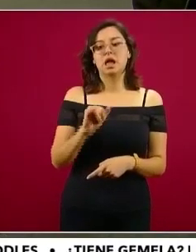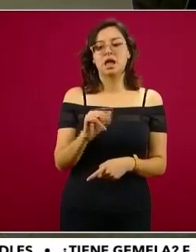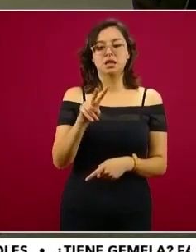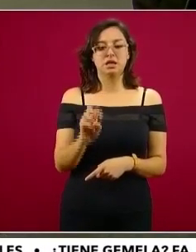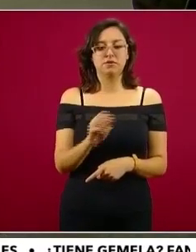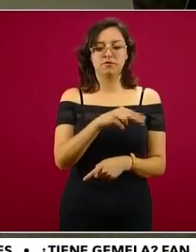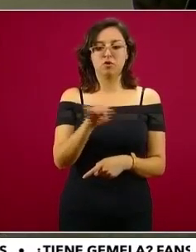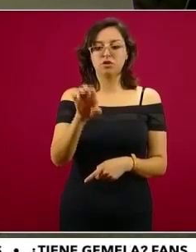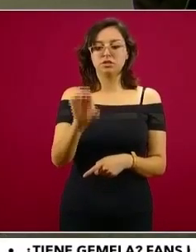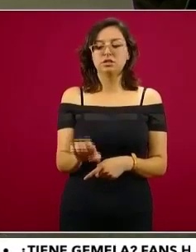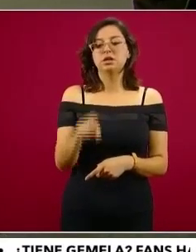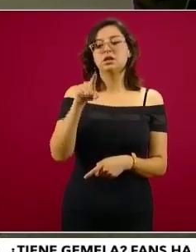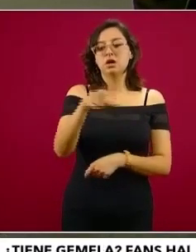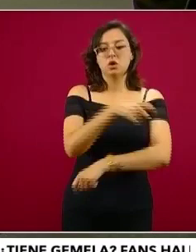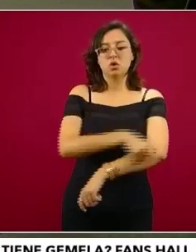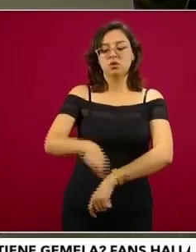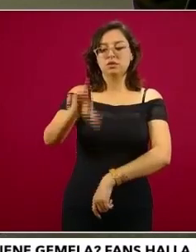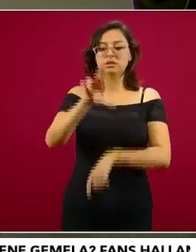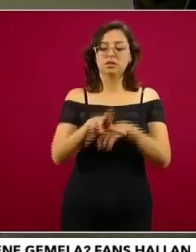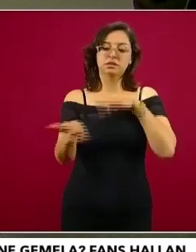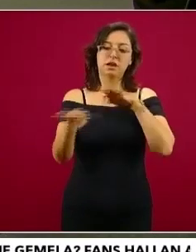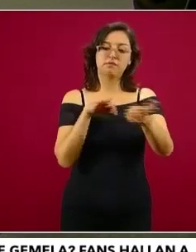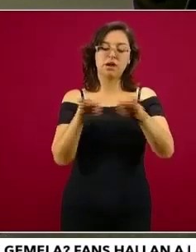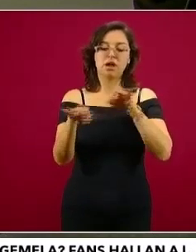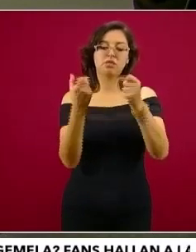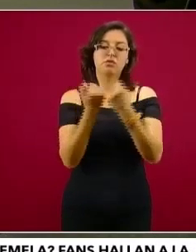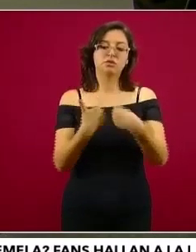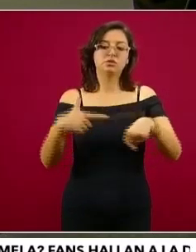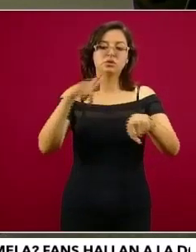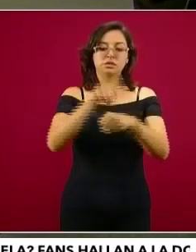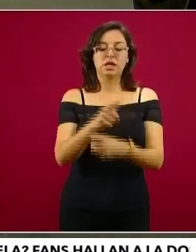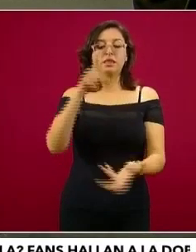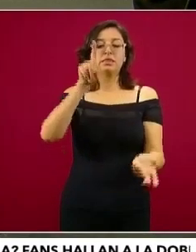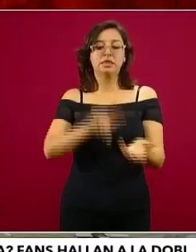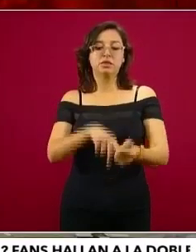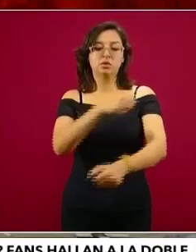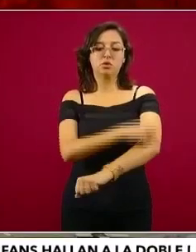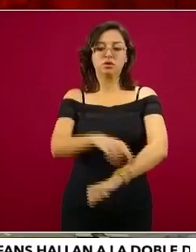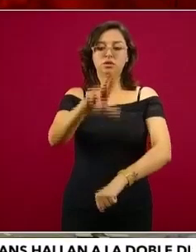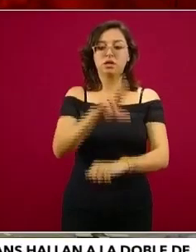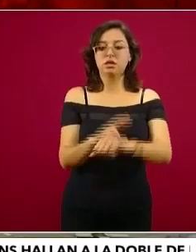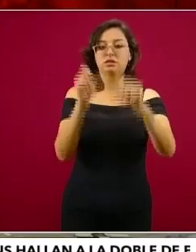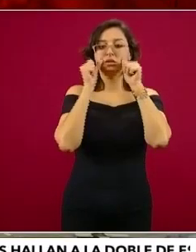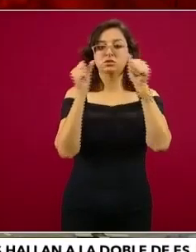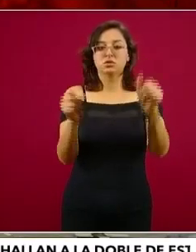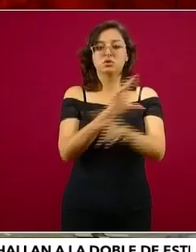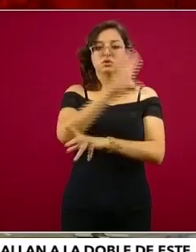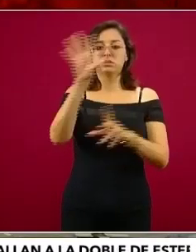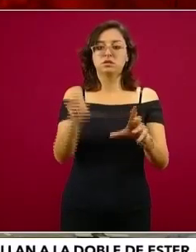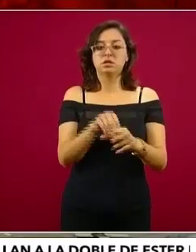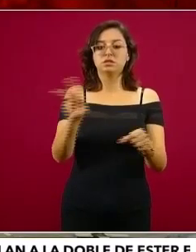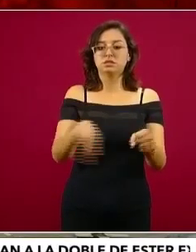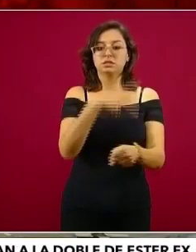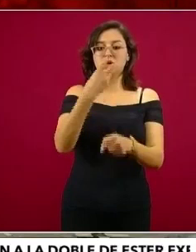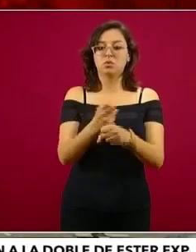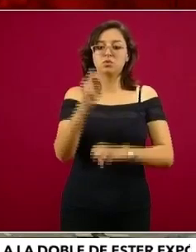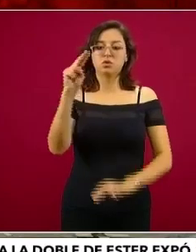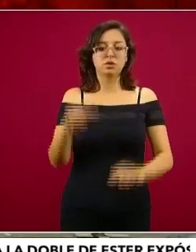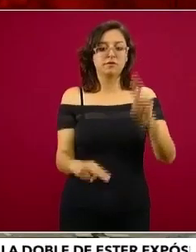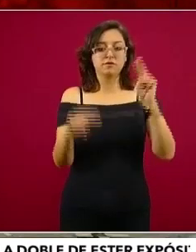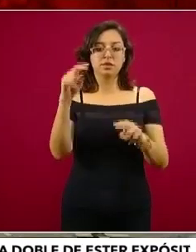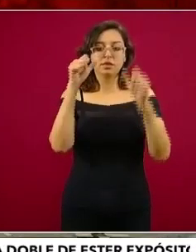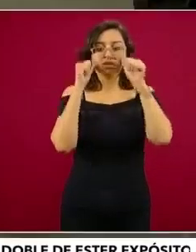González, coordinadora de programas de trabajo social en la Coordinación de Atención Integral del segundo nivel de